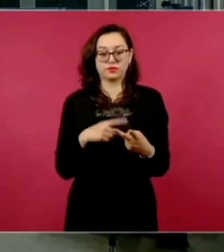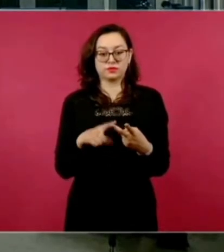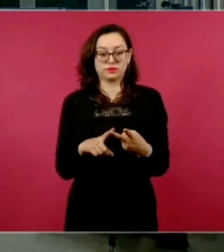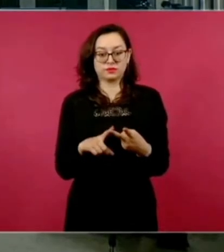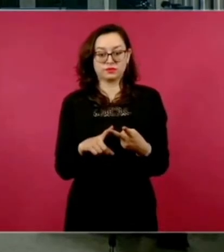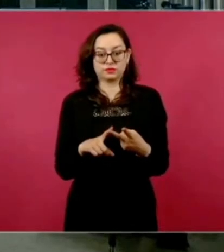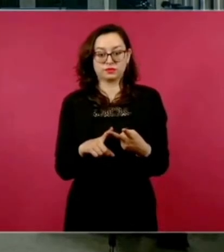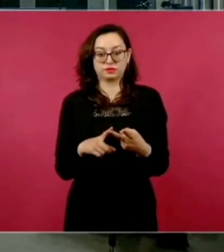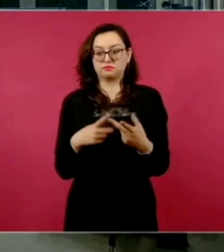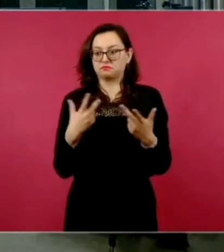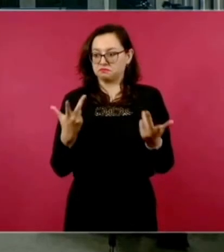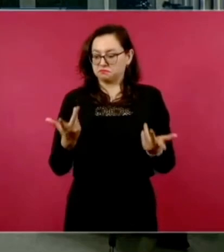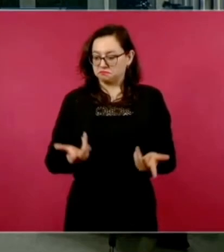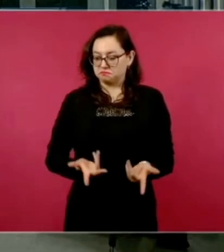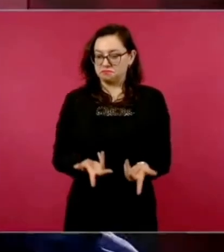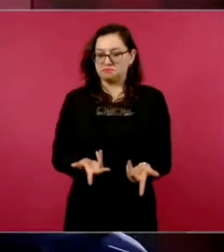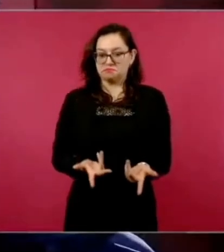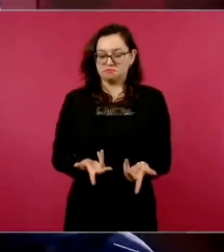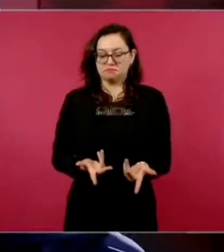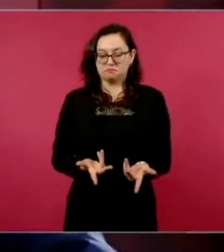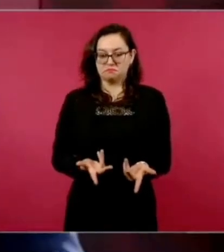Y es un ejercicio